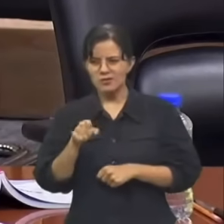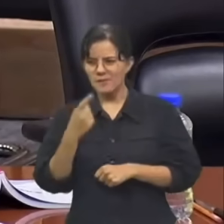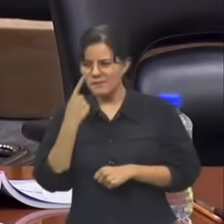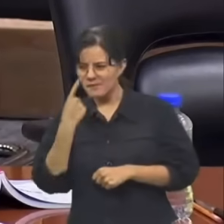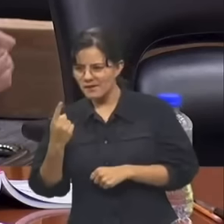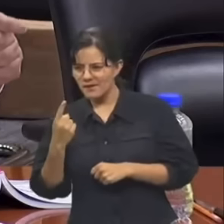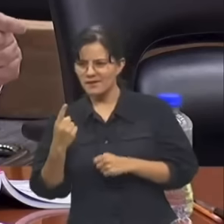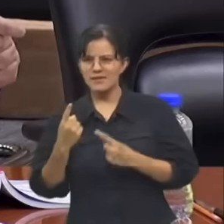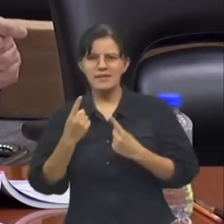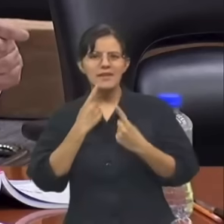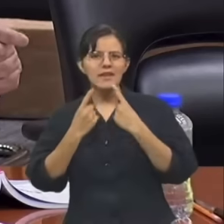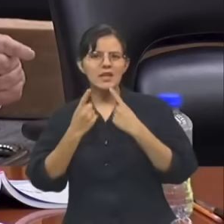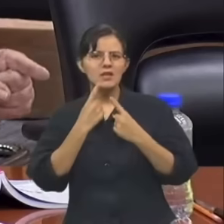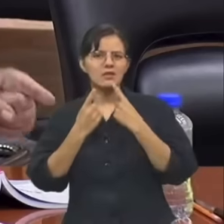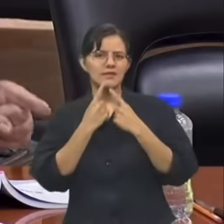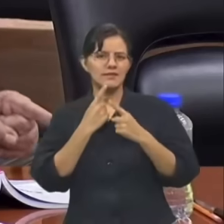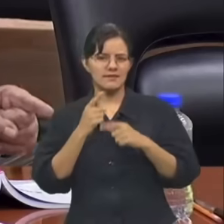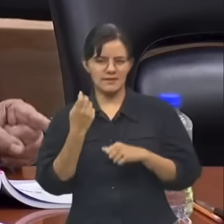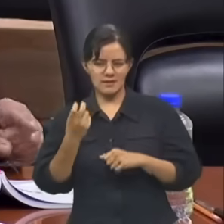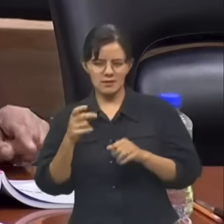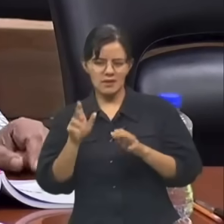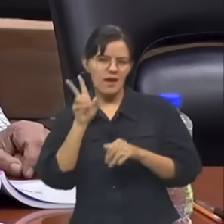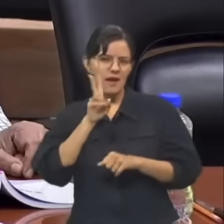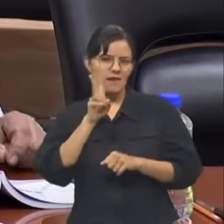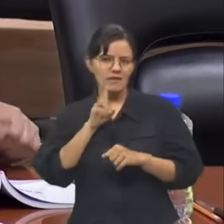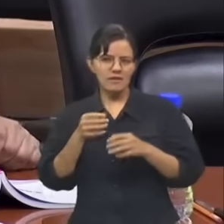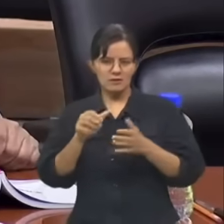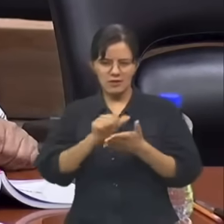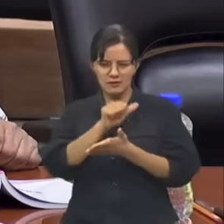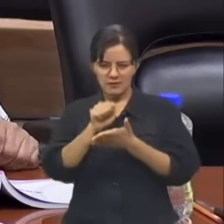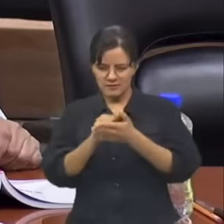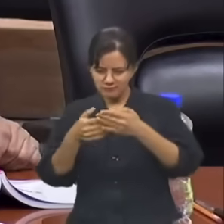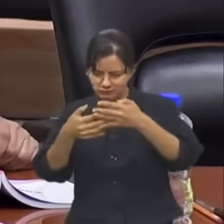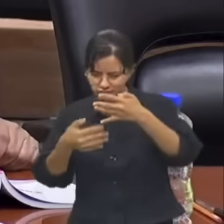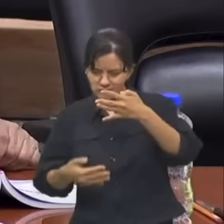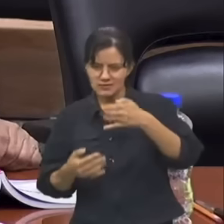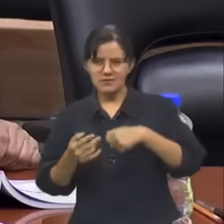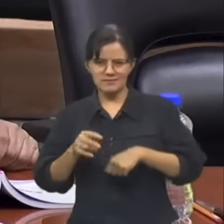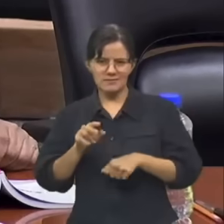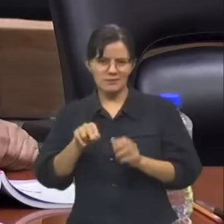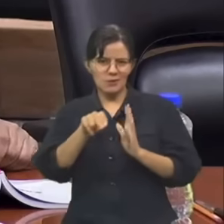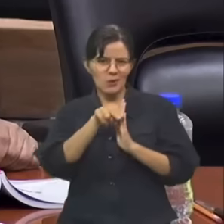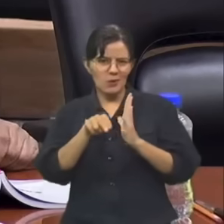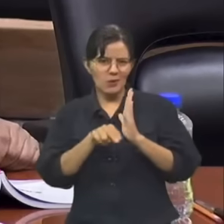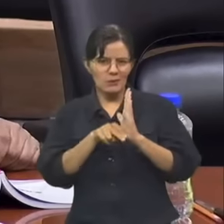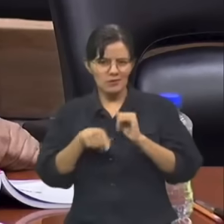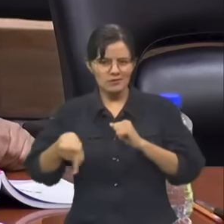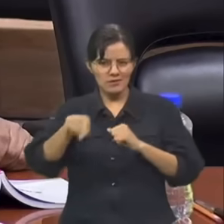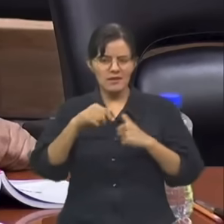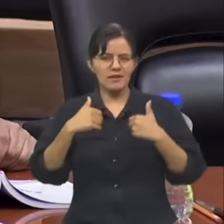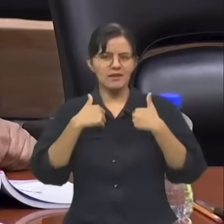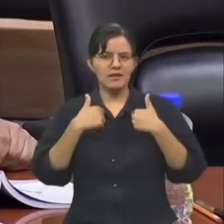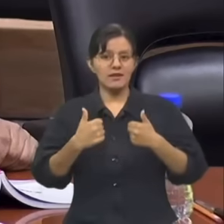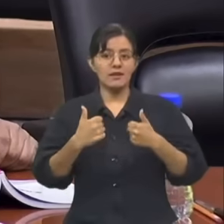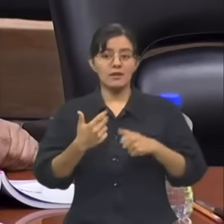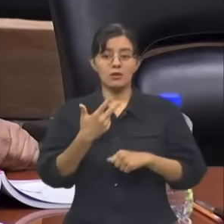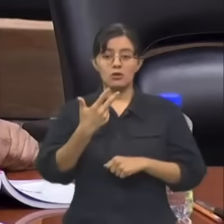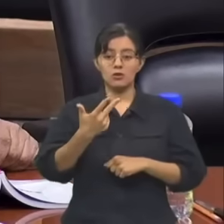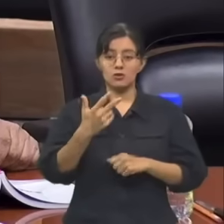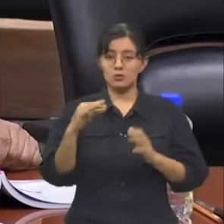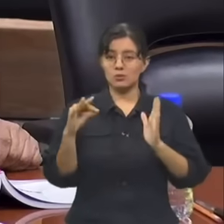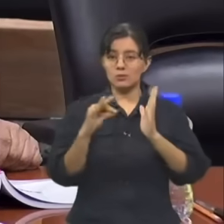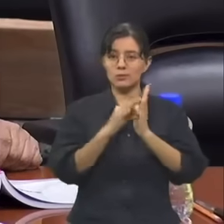que también sirven para interpretar una norma constitucional se verá que jamás se intentó poner la cláusula de ocho